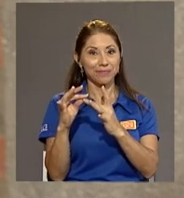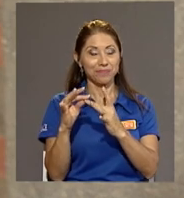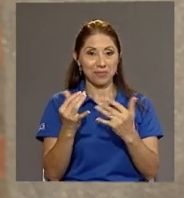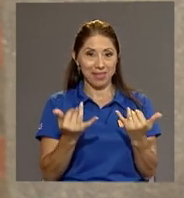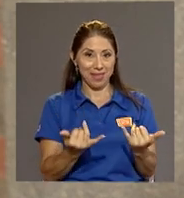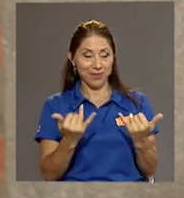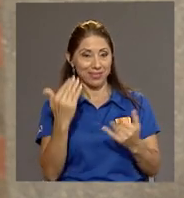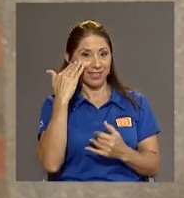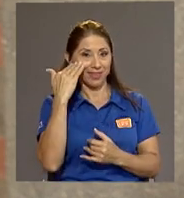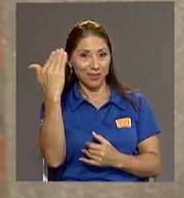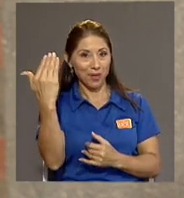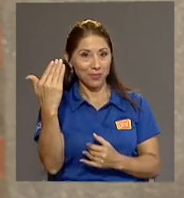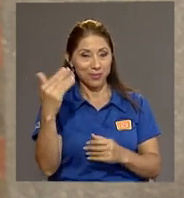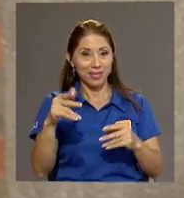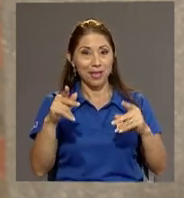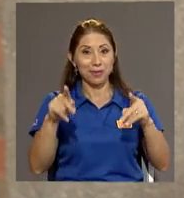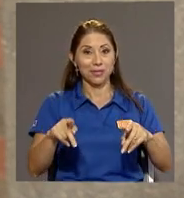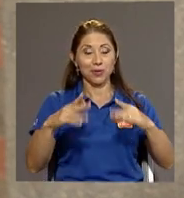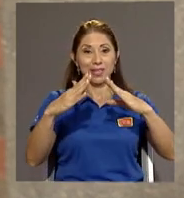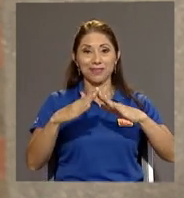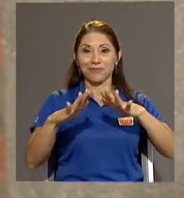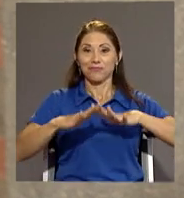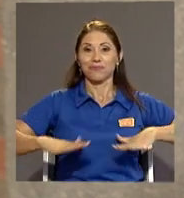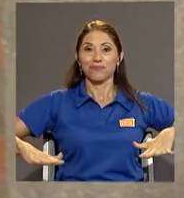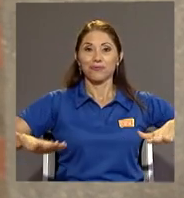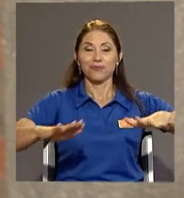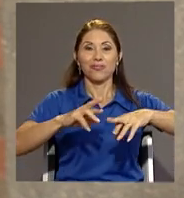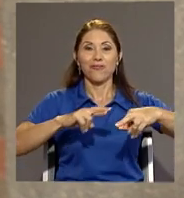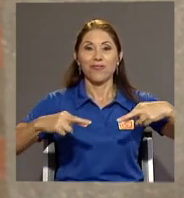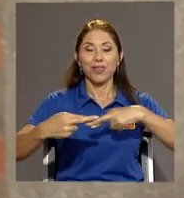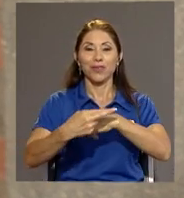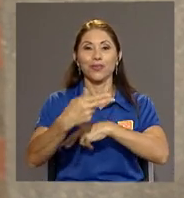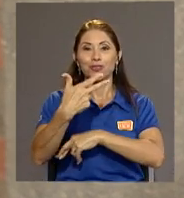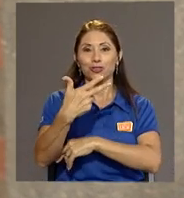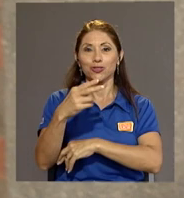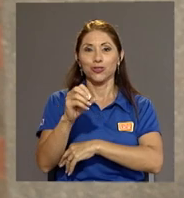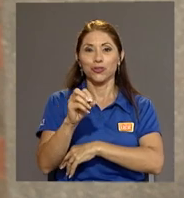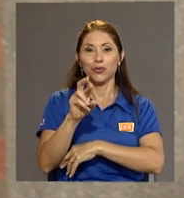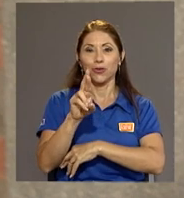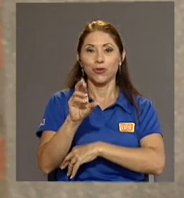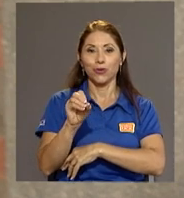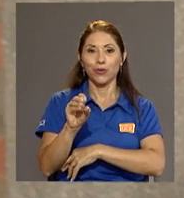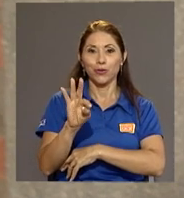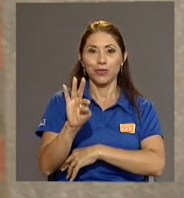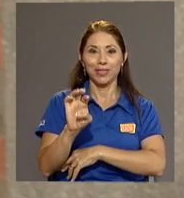ocasión, saludamos a los de la región Chorotega, a quienes